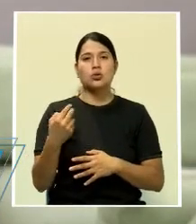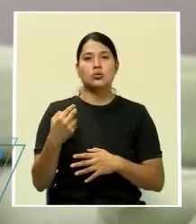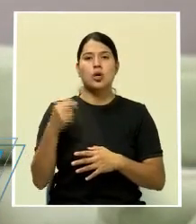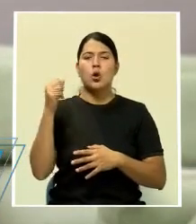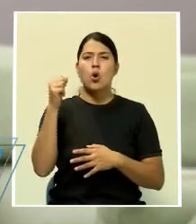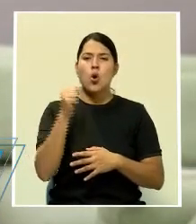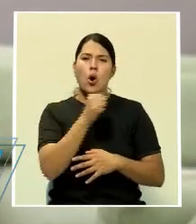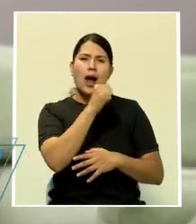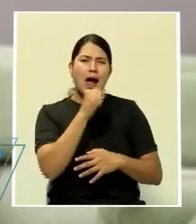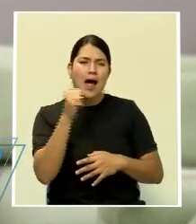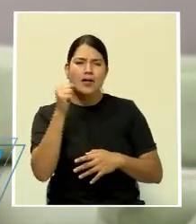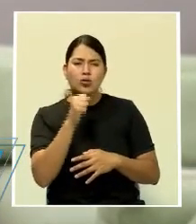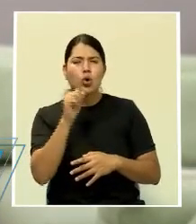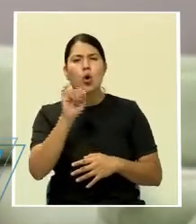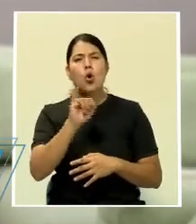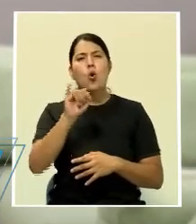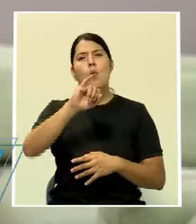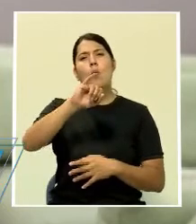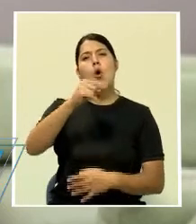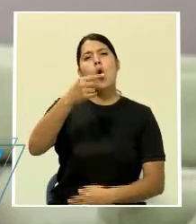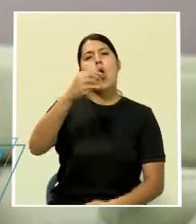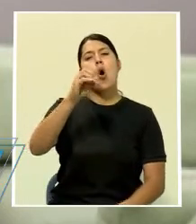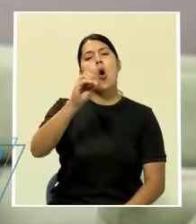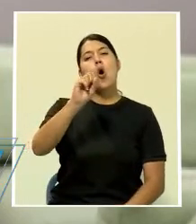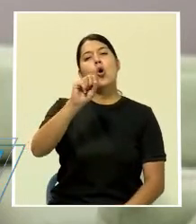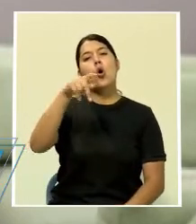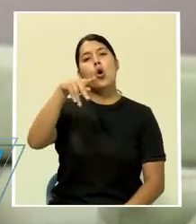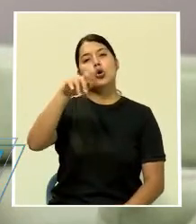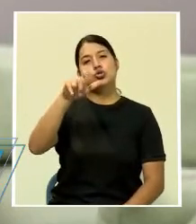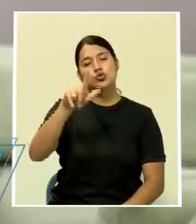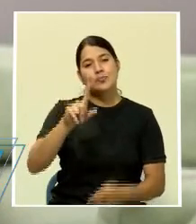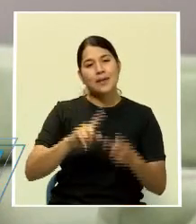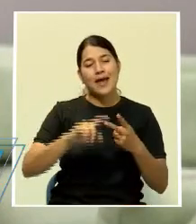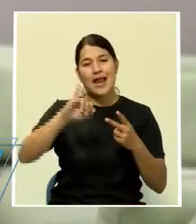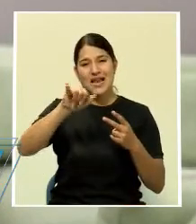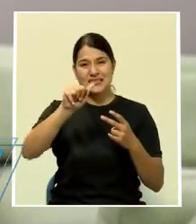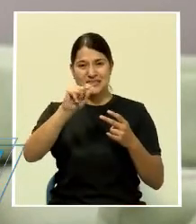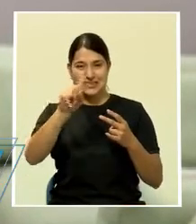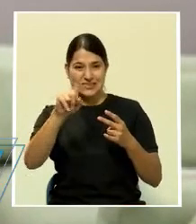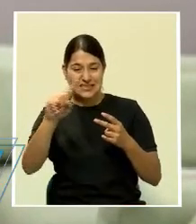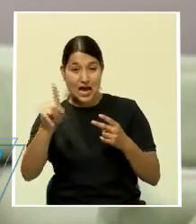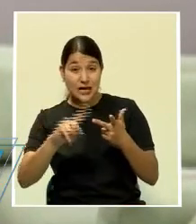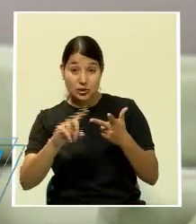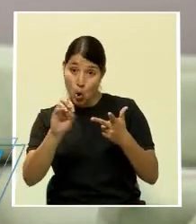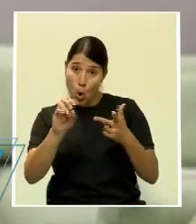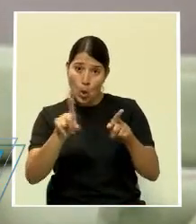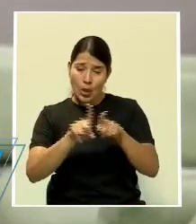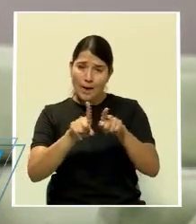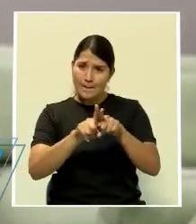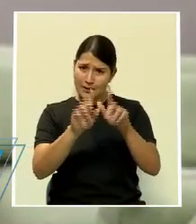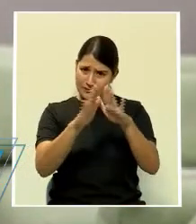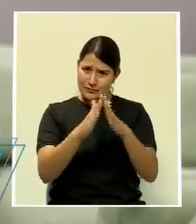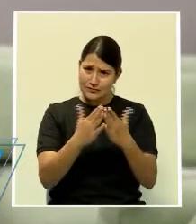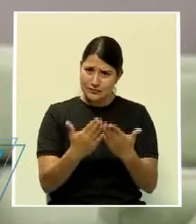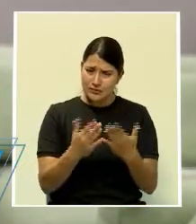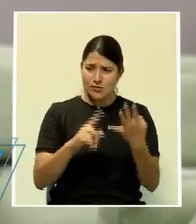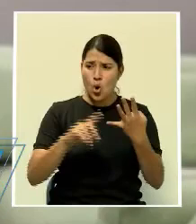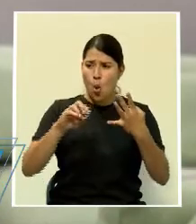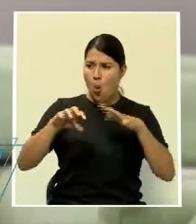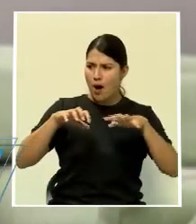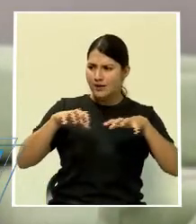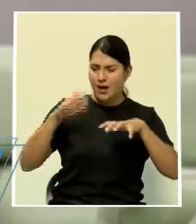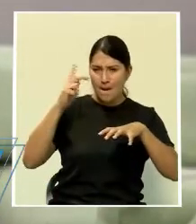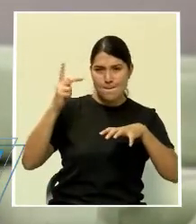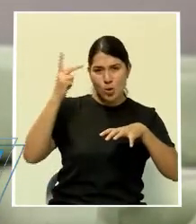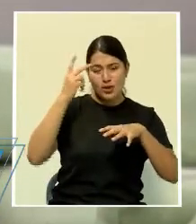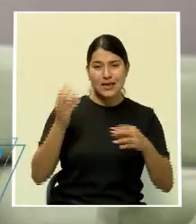del gospel, el jazz, pero también de la literatura, ¿verdad? Y como colocaba al inicio, de las ideas políticas más importantes